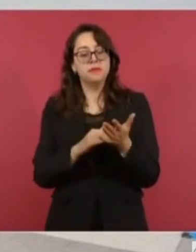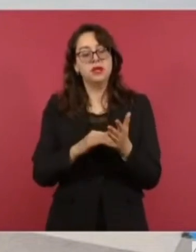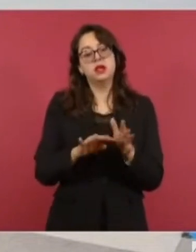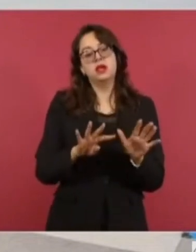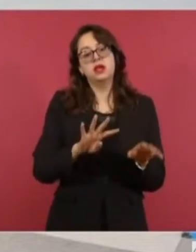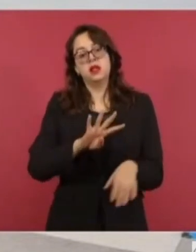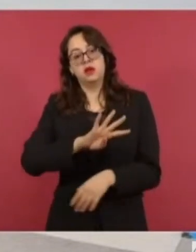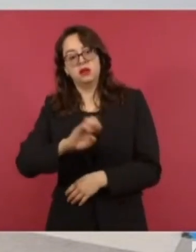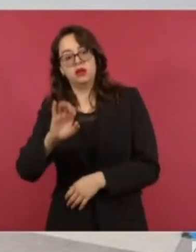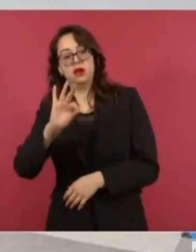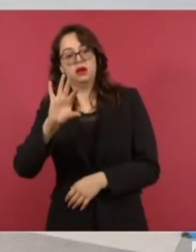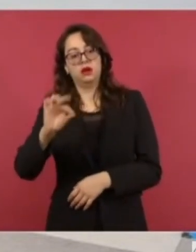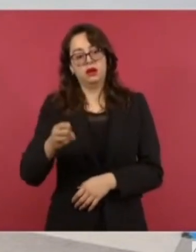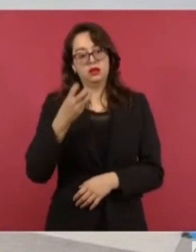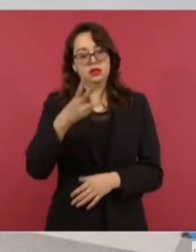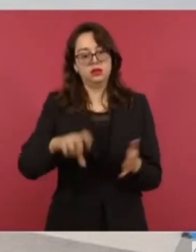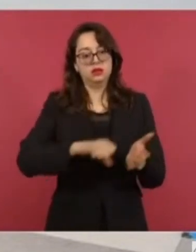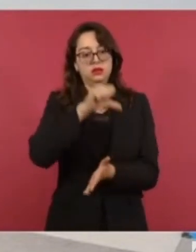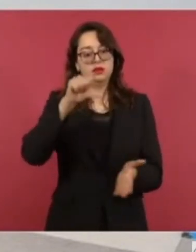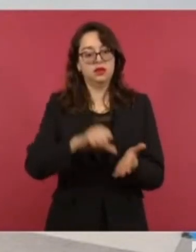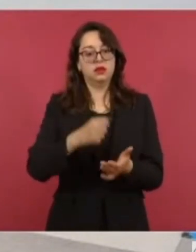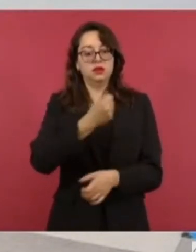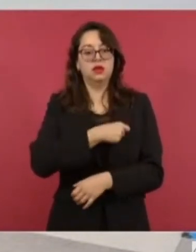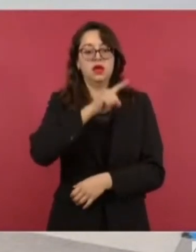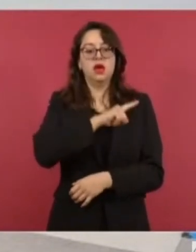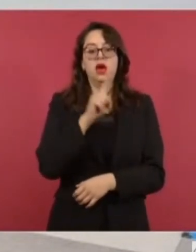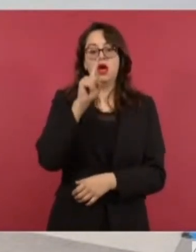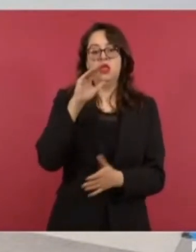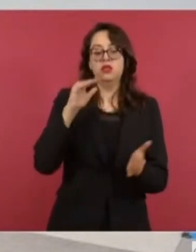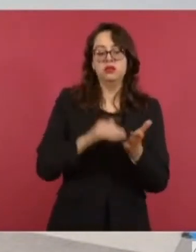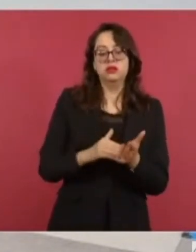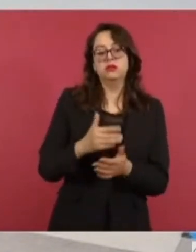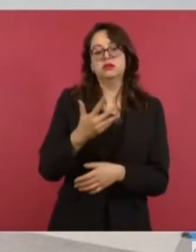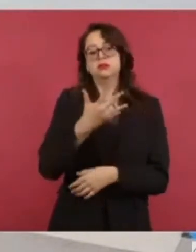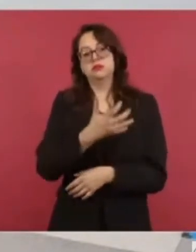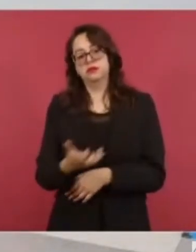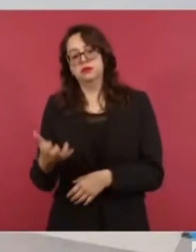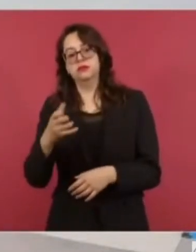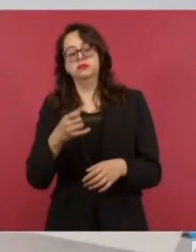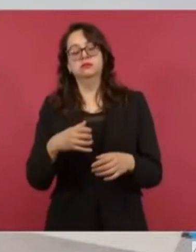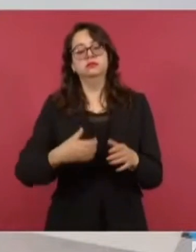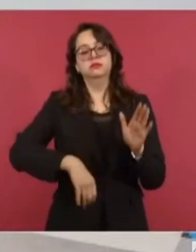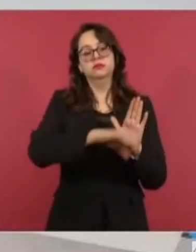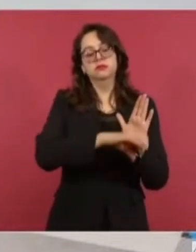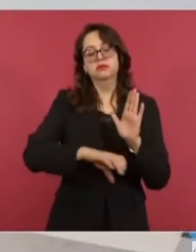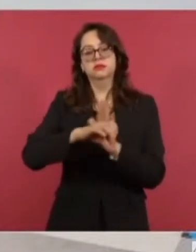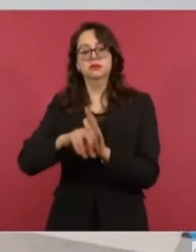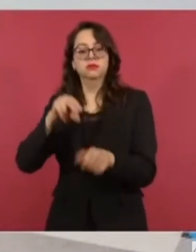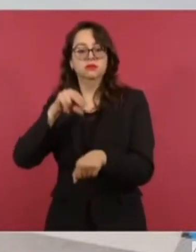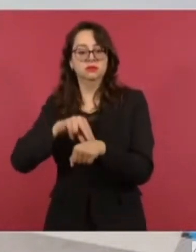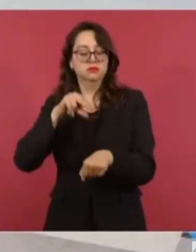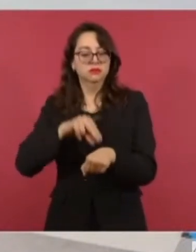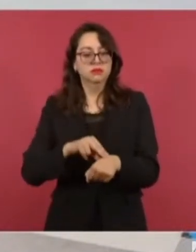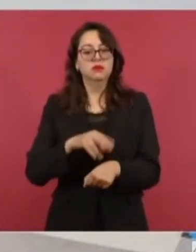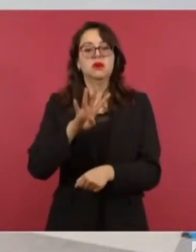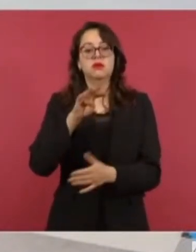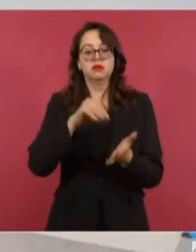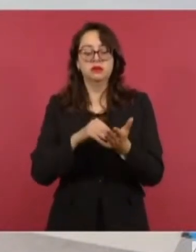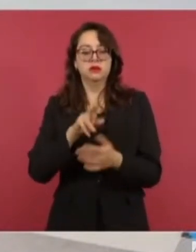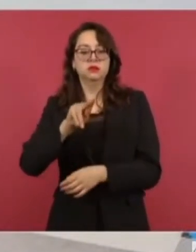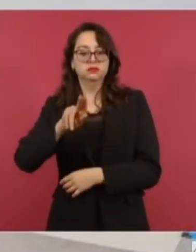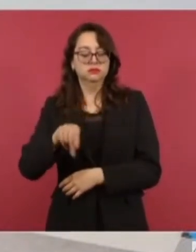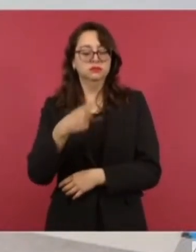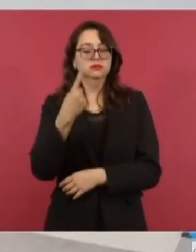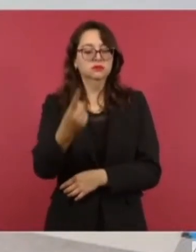1,443 centros de salud con 2,514 consultorios. Actualmente en Oaxaca se cuenta con 4,081 médicos, de